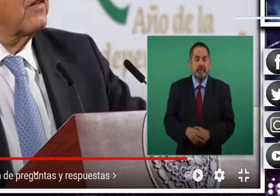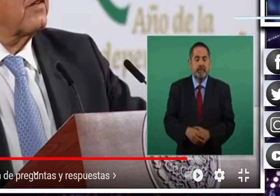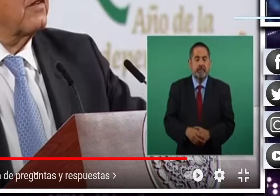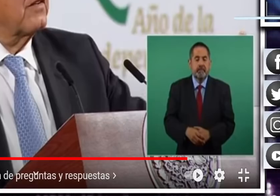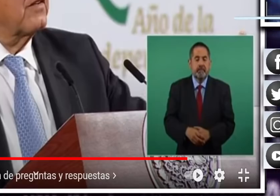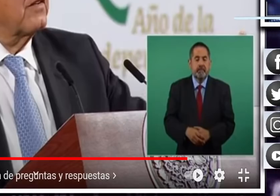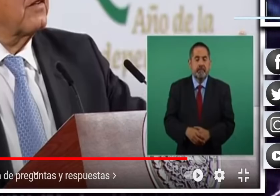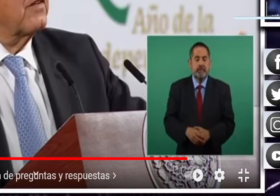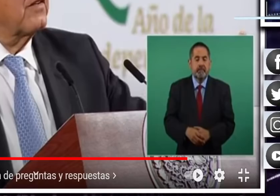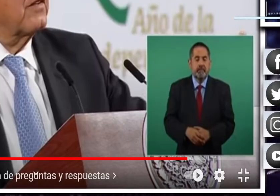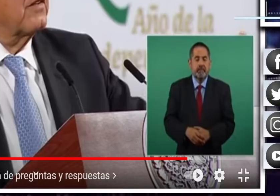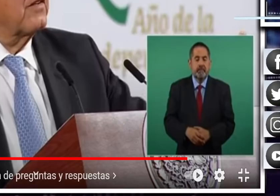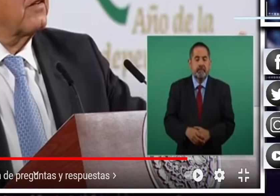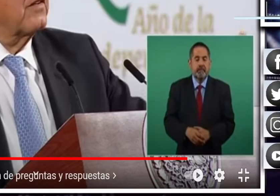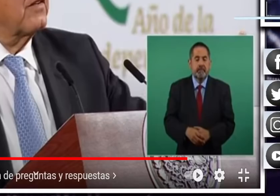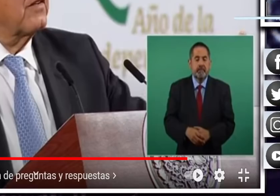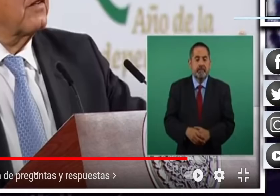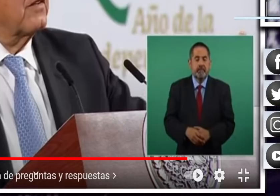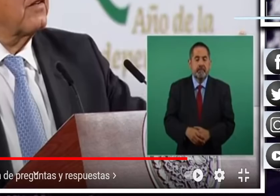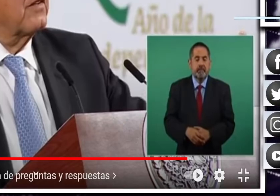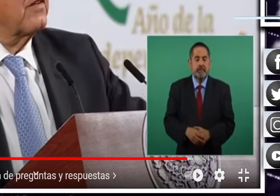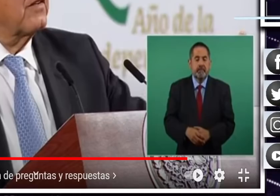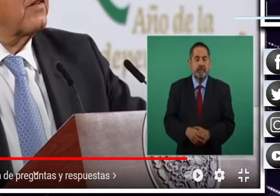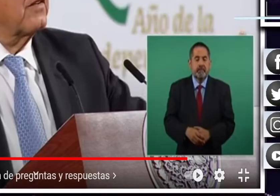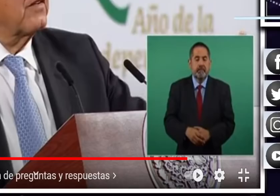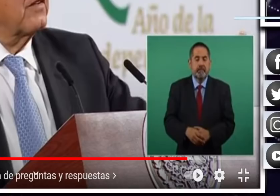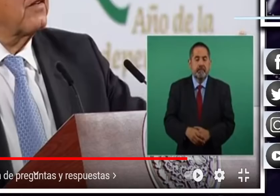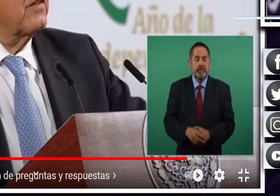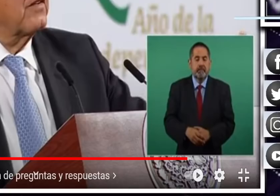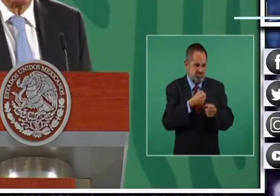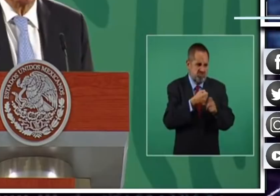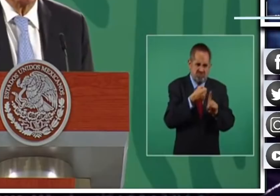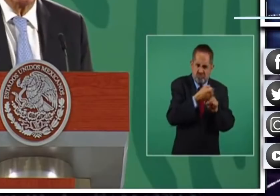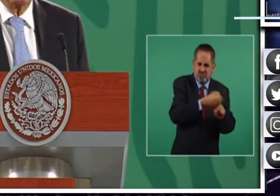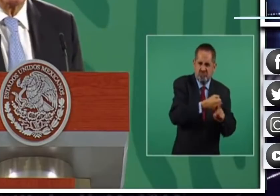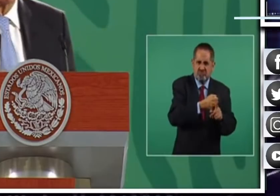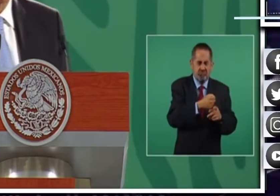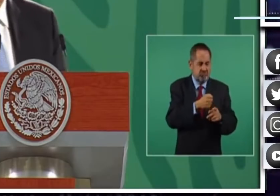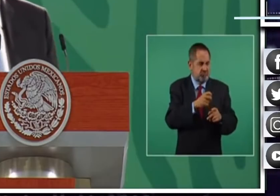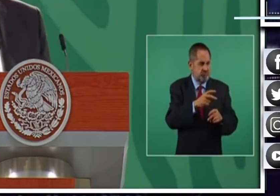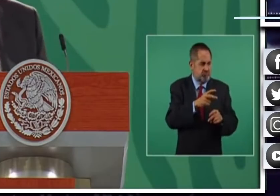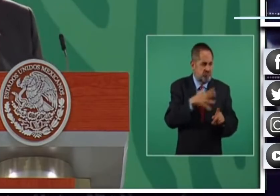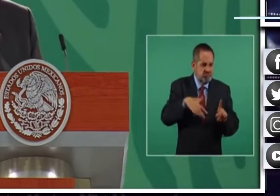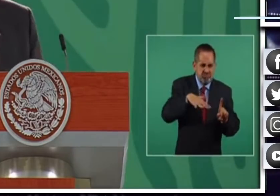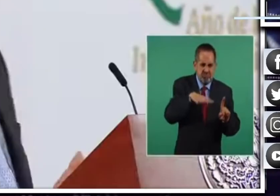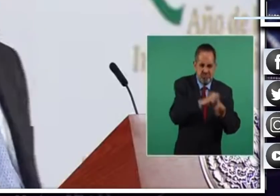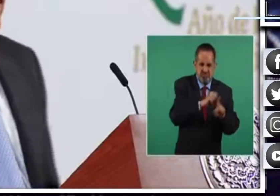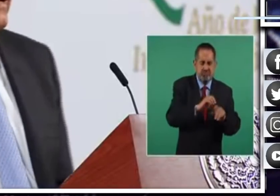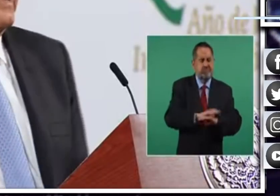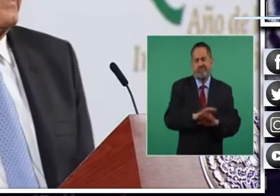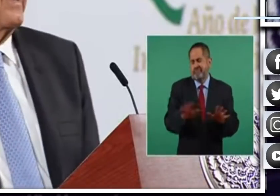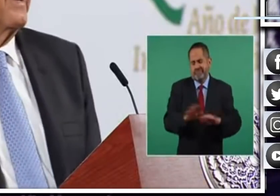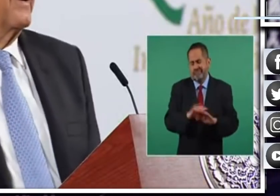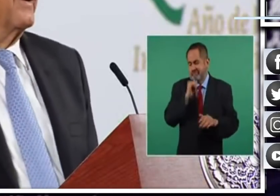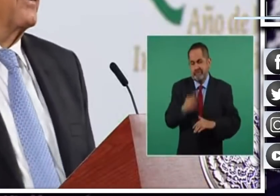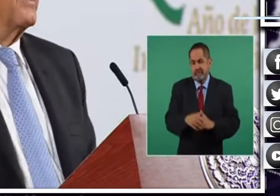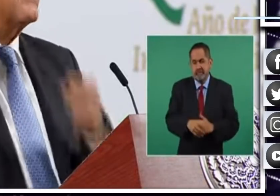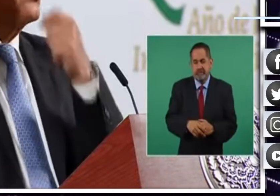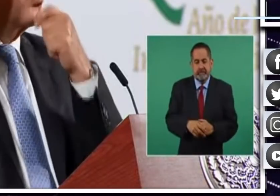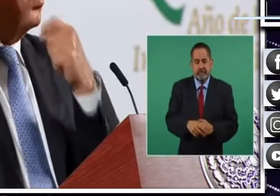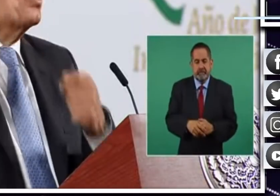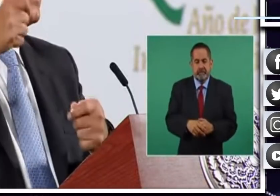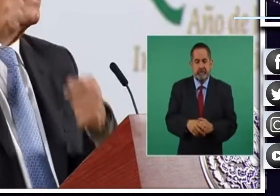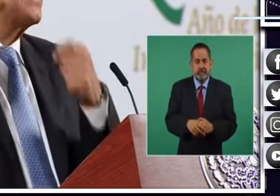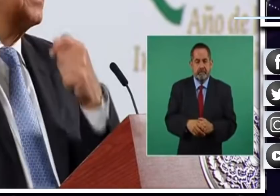de pues buscar hacer molestar a Andrés Manuel. Se persigue esto de que se